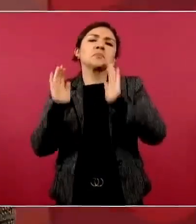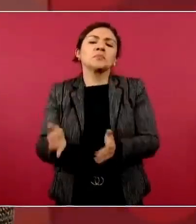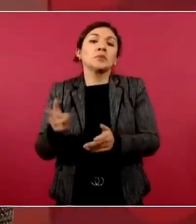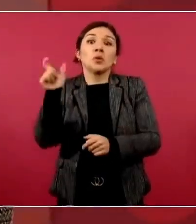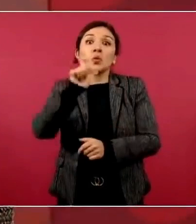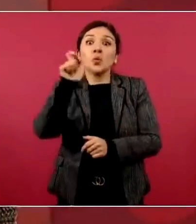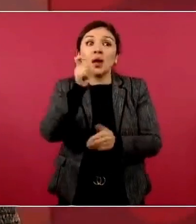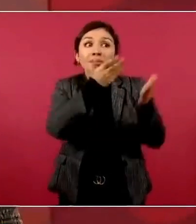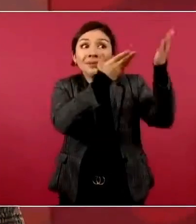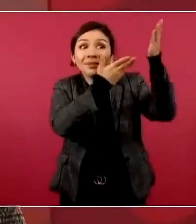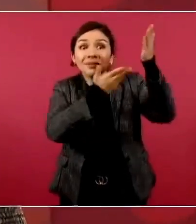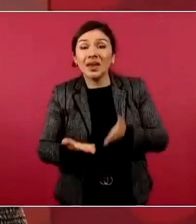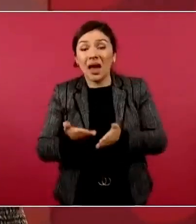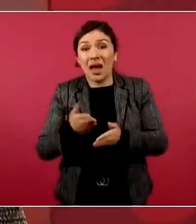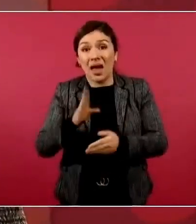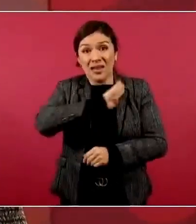los